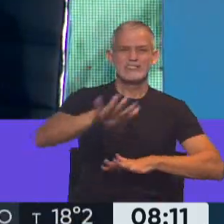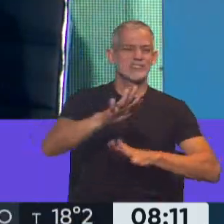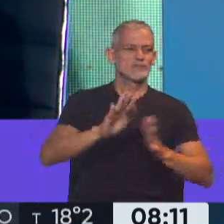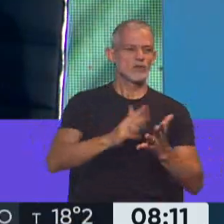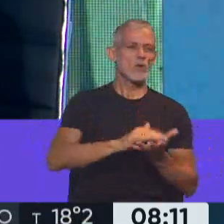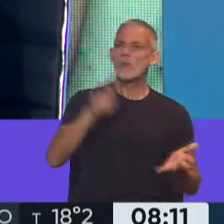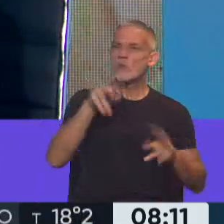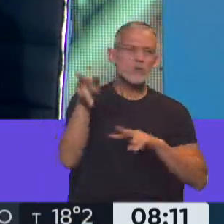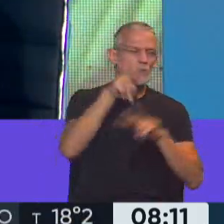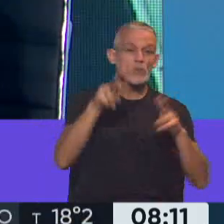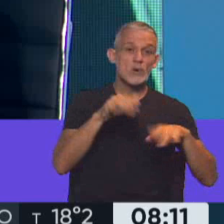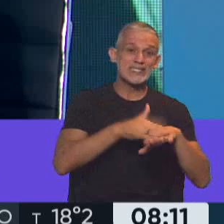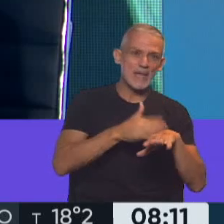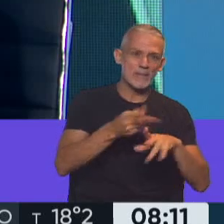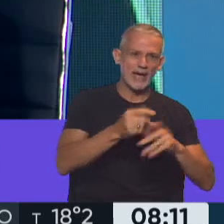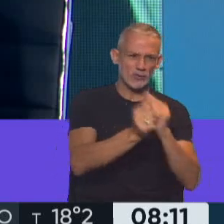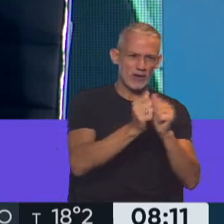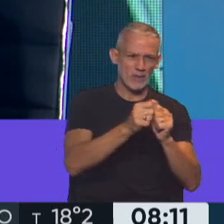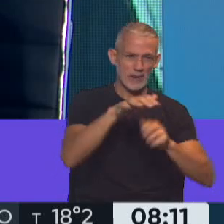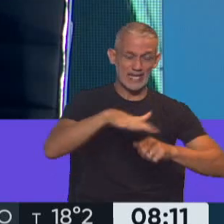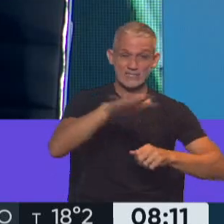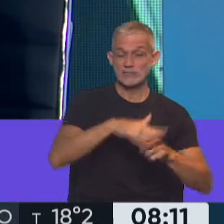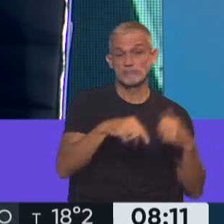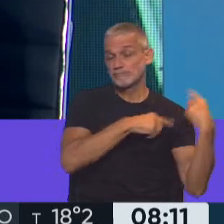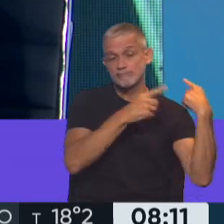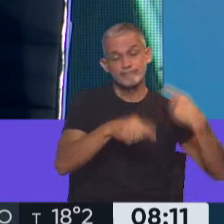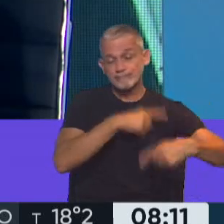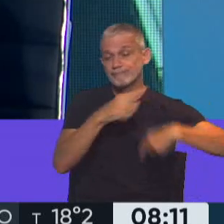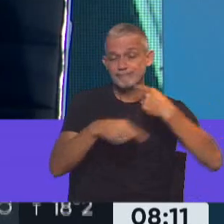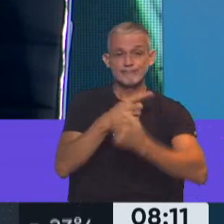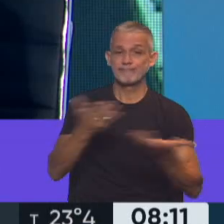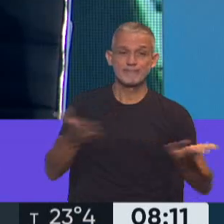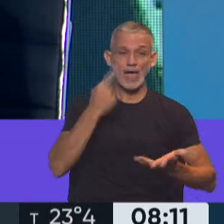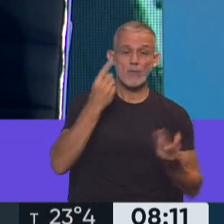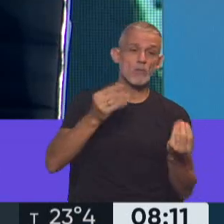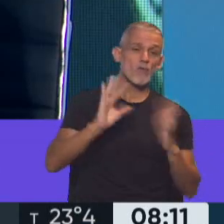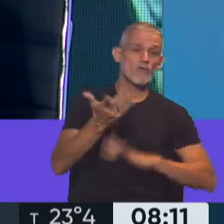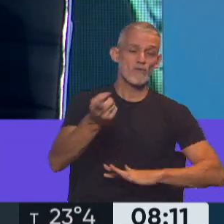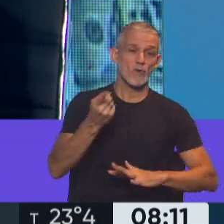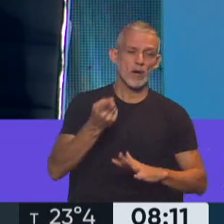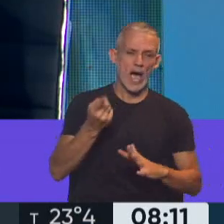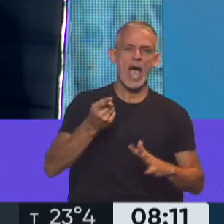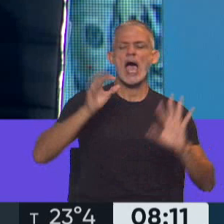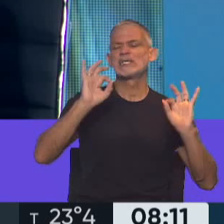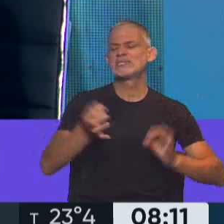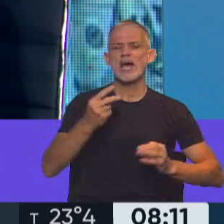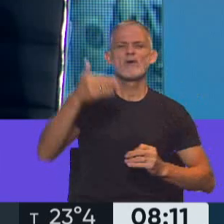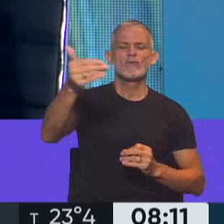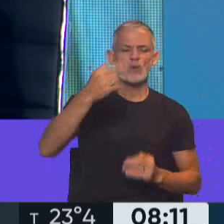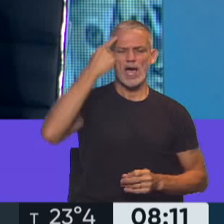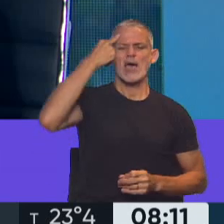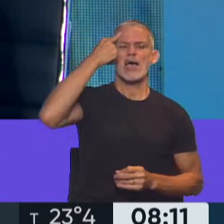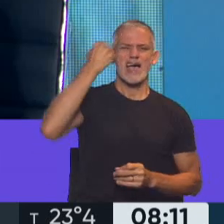en esa industria, y esto viene pasando. Y ojalá que a través de estos instrumentos de predecibilidad, de